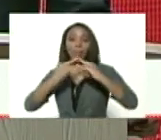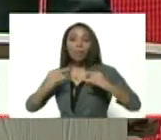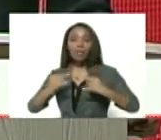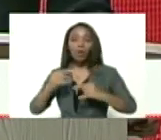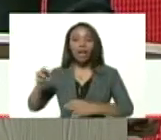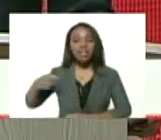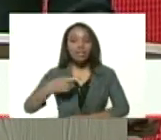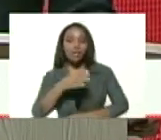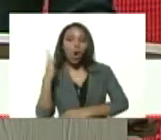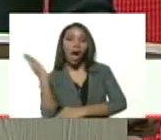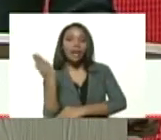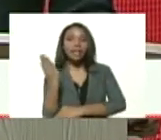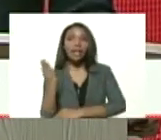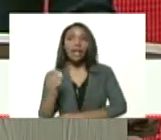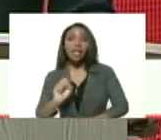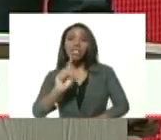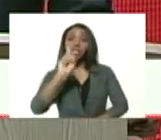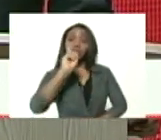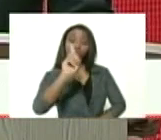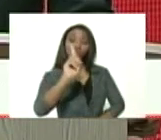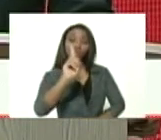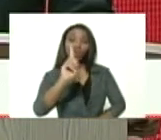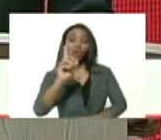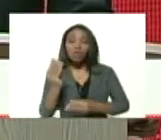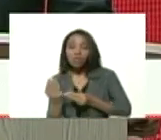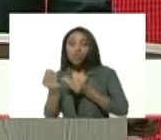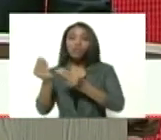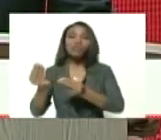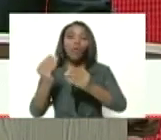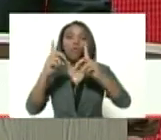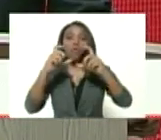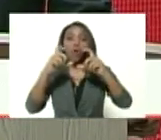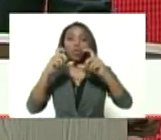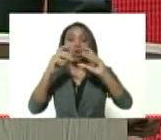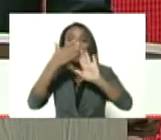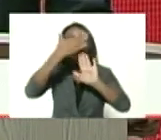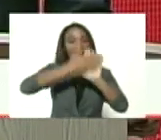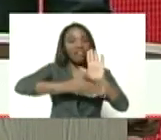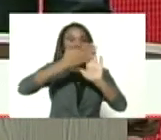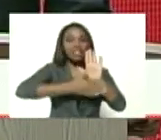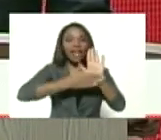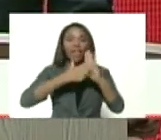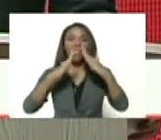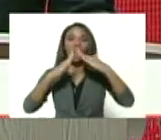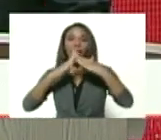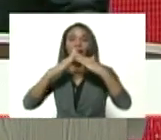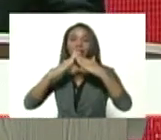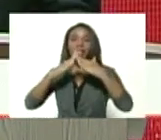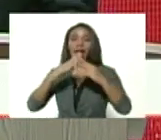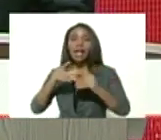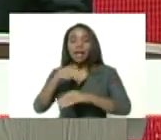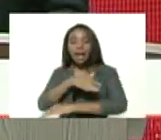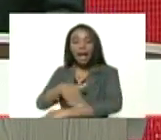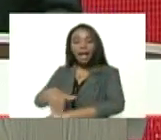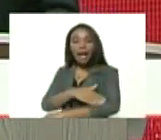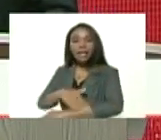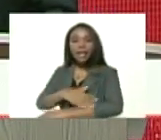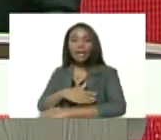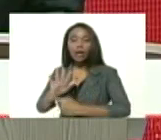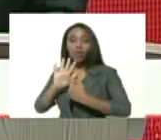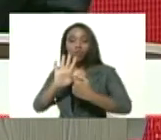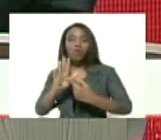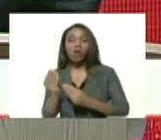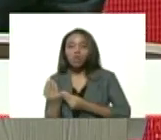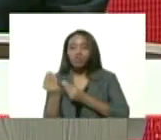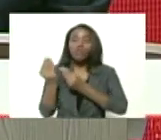Hacha y de uno entregamos la fotografía de la fachada y la dirección que nos había